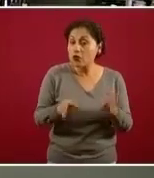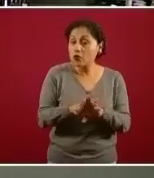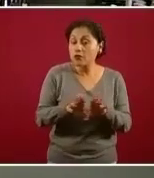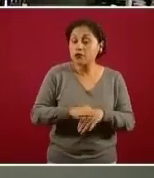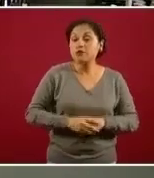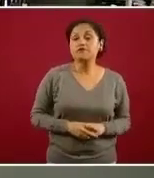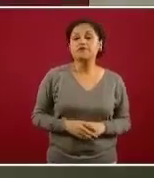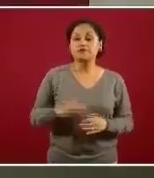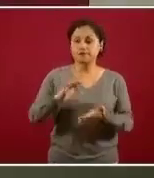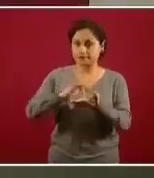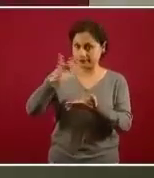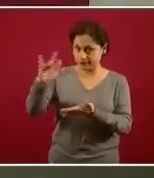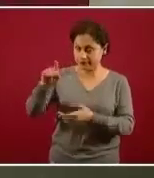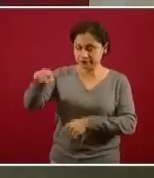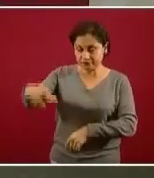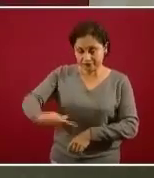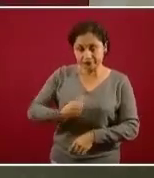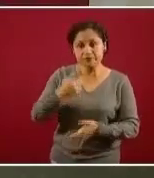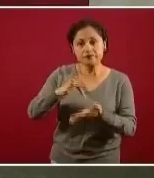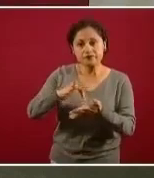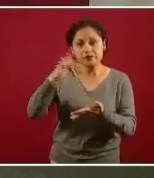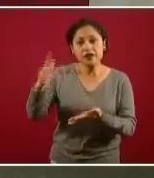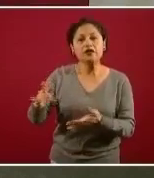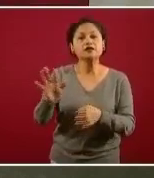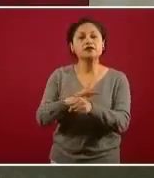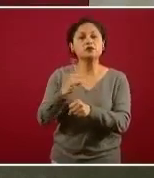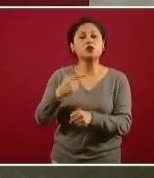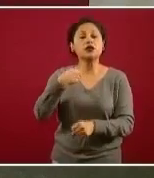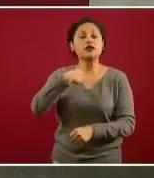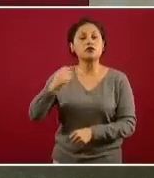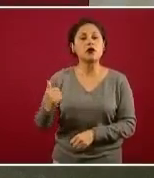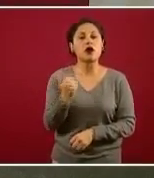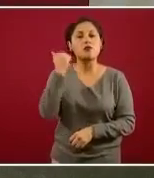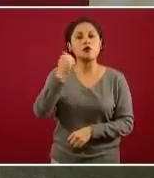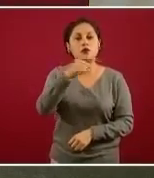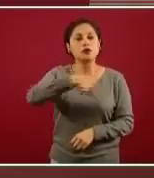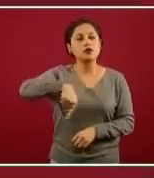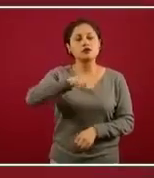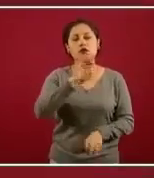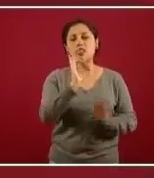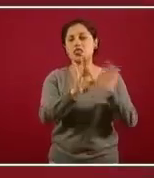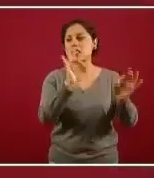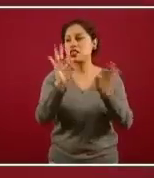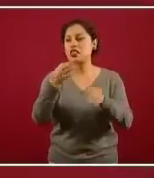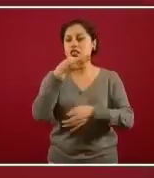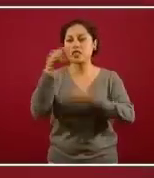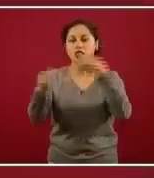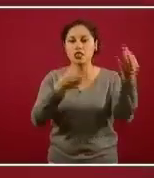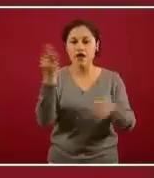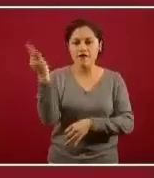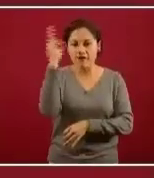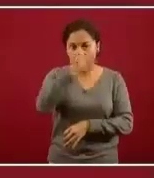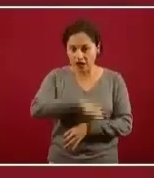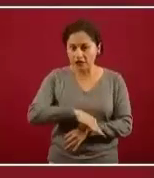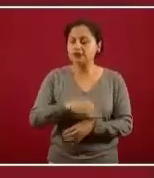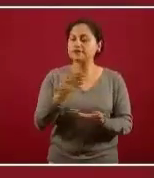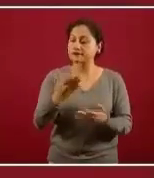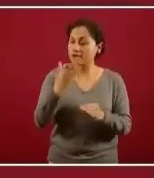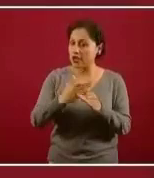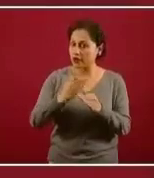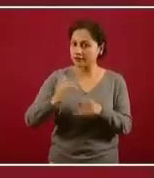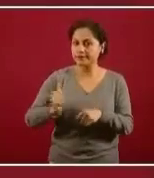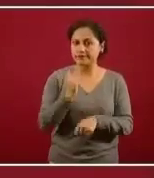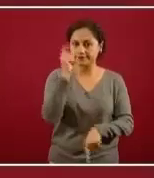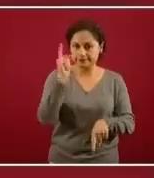importante para disipar campañas de desinformación deliberadas que han existido, específicamente la que ocurrió en las